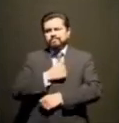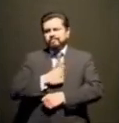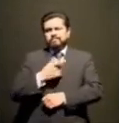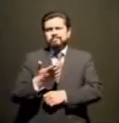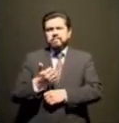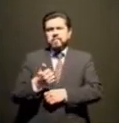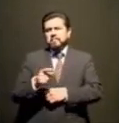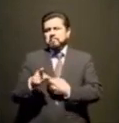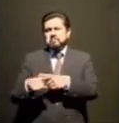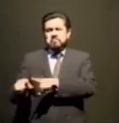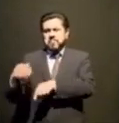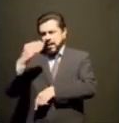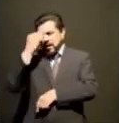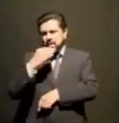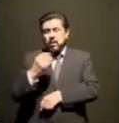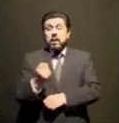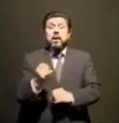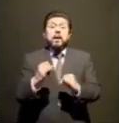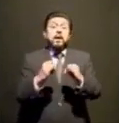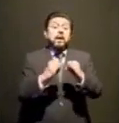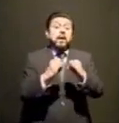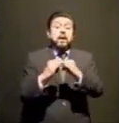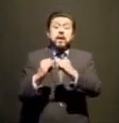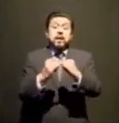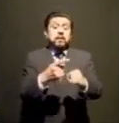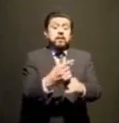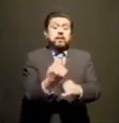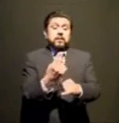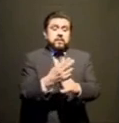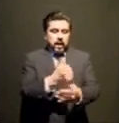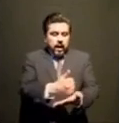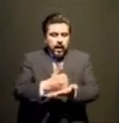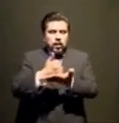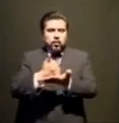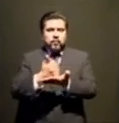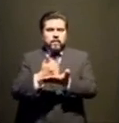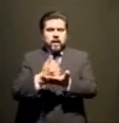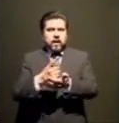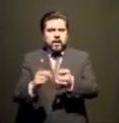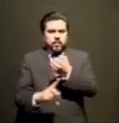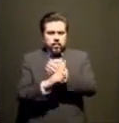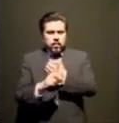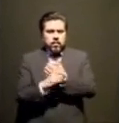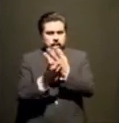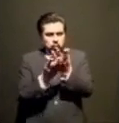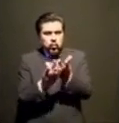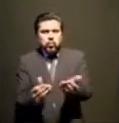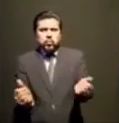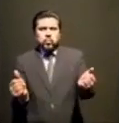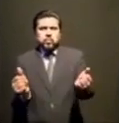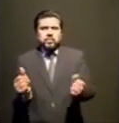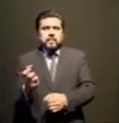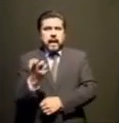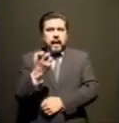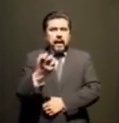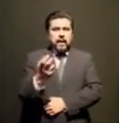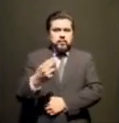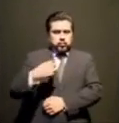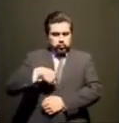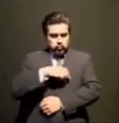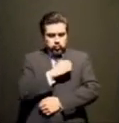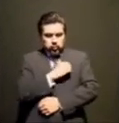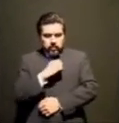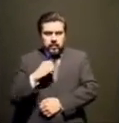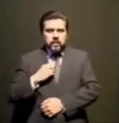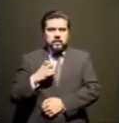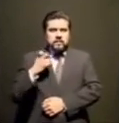instituciones existen para servir y resolver problemas. Es lo que se espera de nosotros y debemos